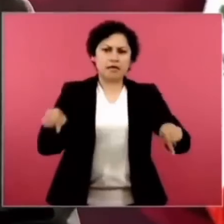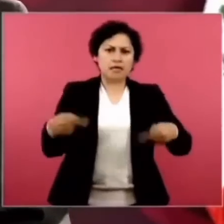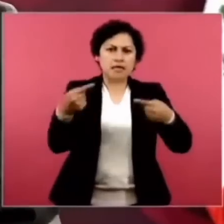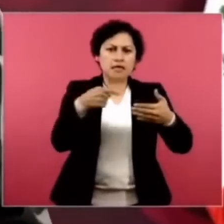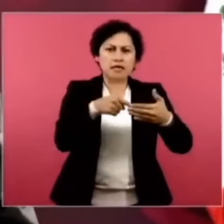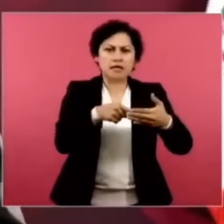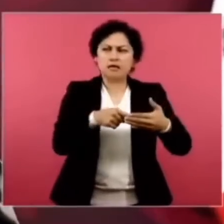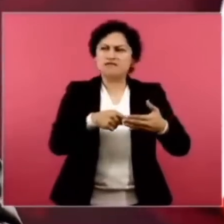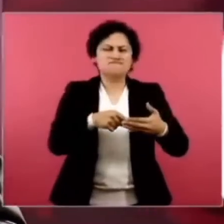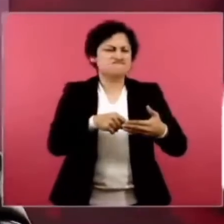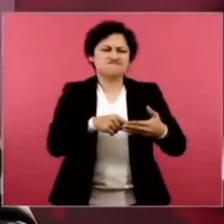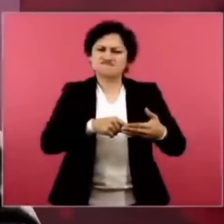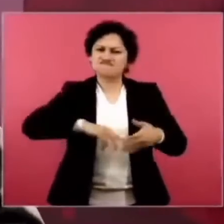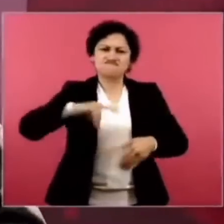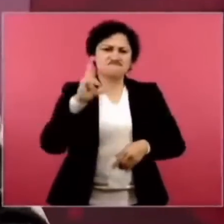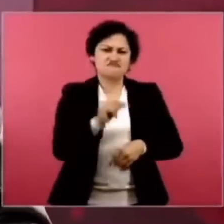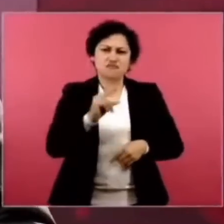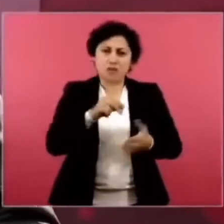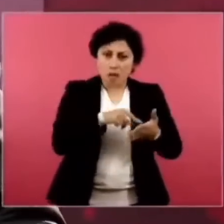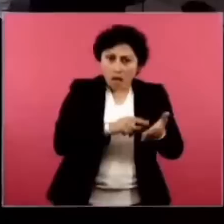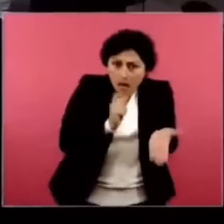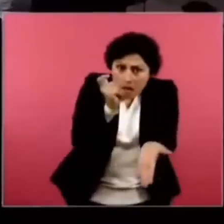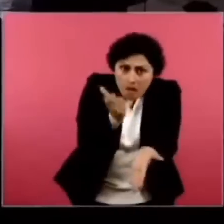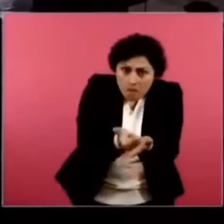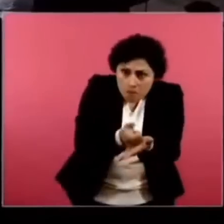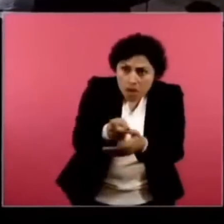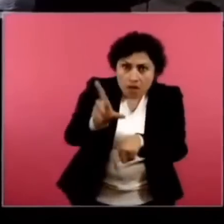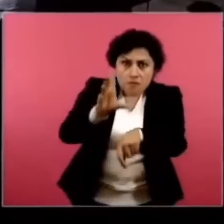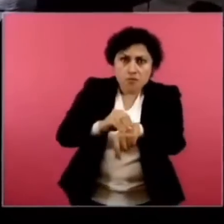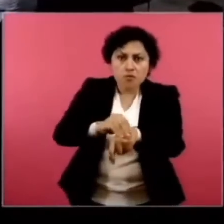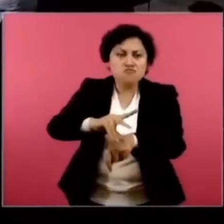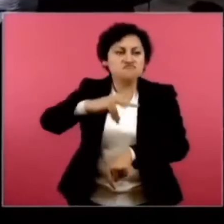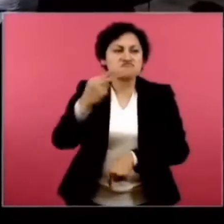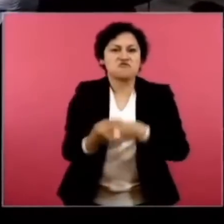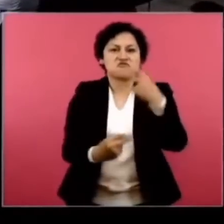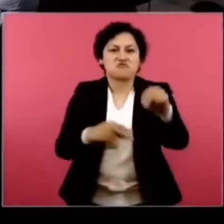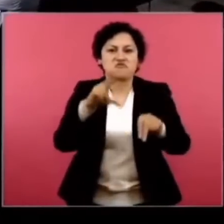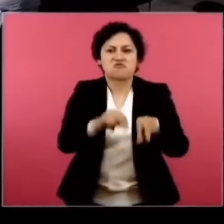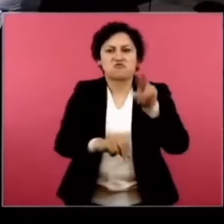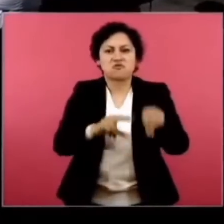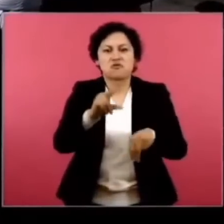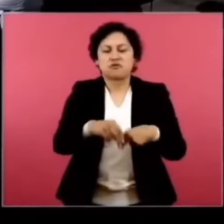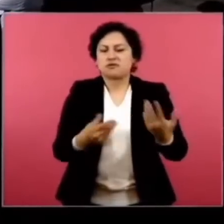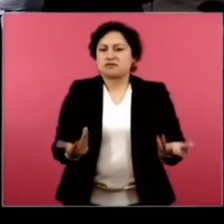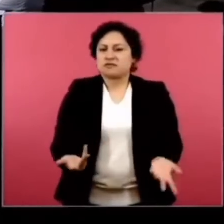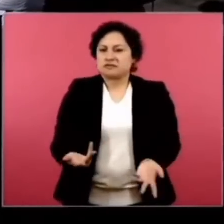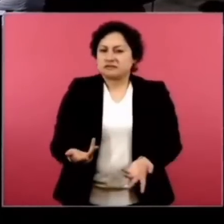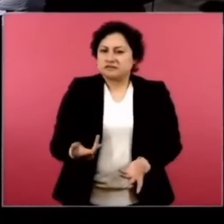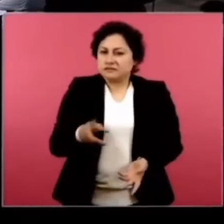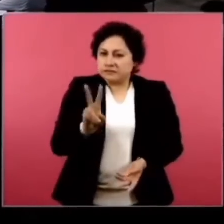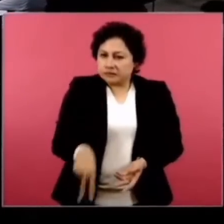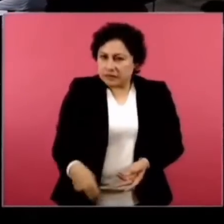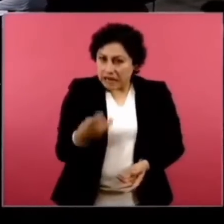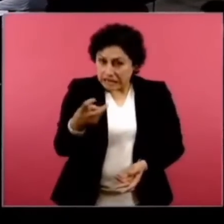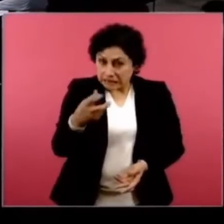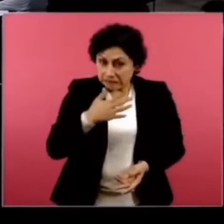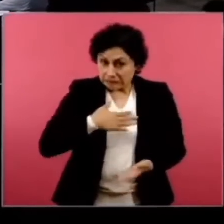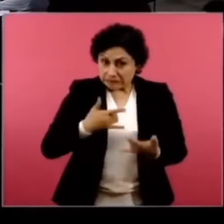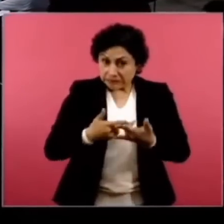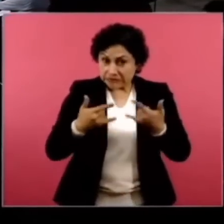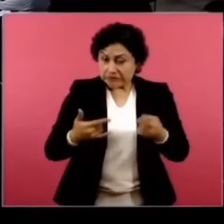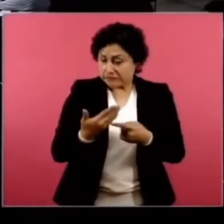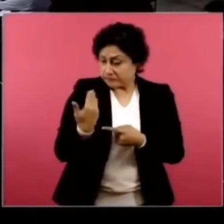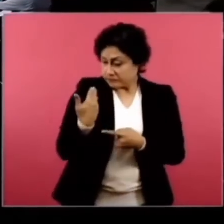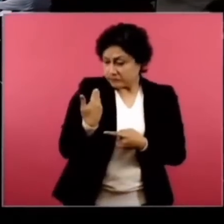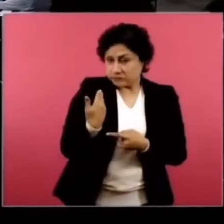Pero esto hace relativamente poco, les estoy hablando de